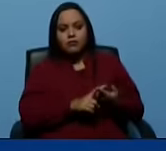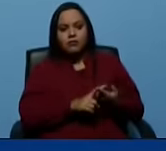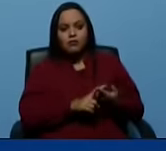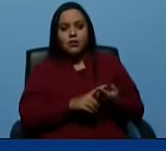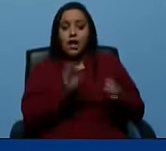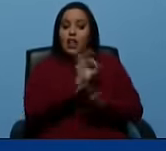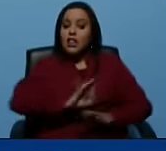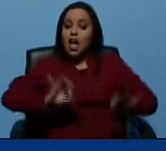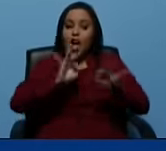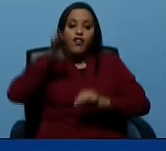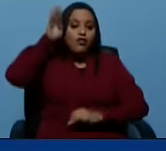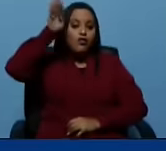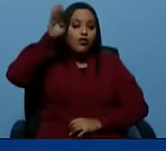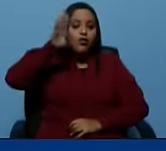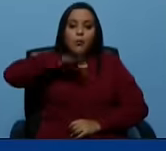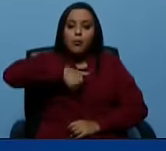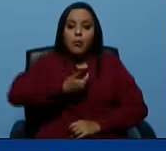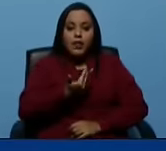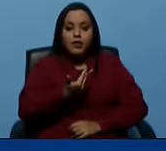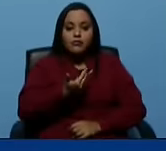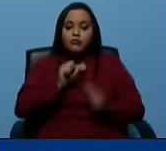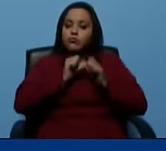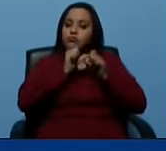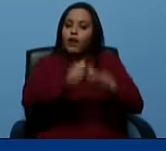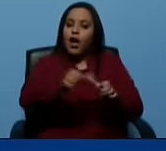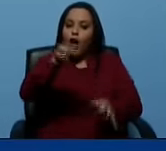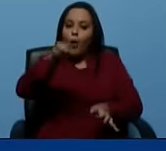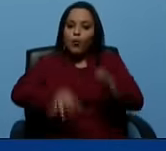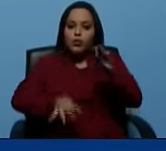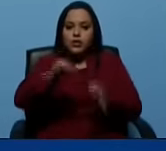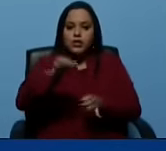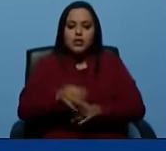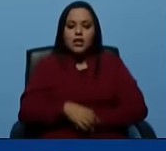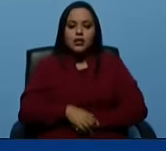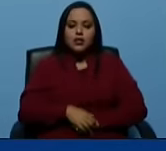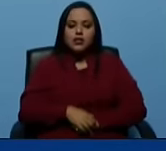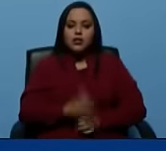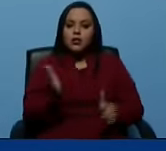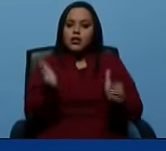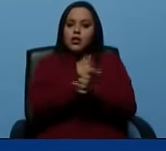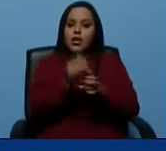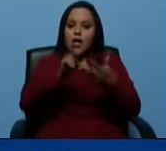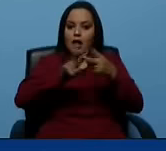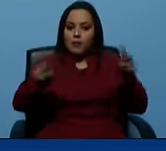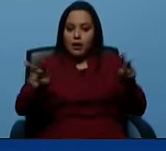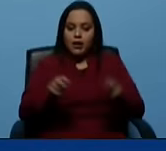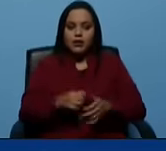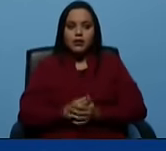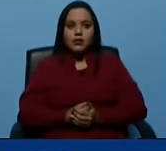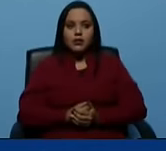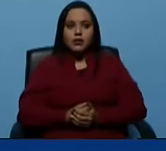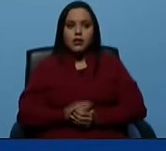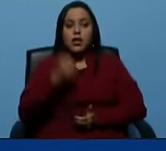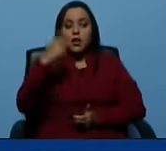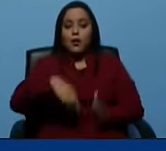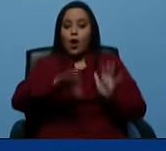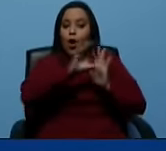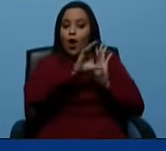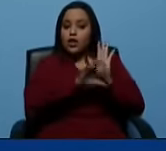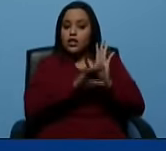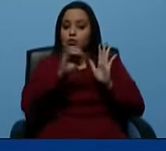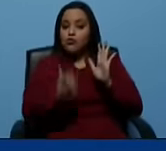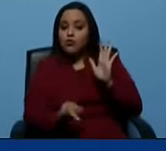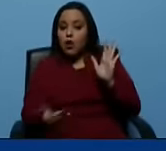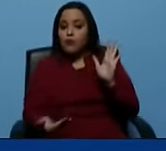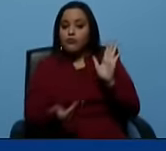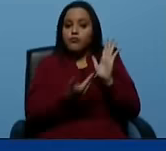ni podrán. Prevalecerá la justicia, se consolidará la paz y la Constitución volverá a